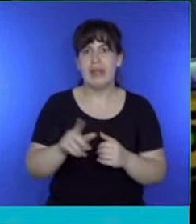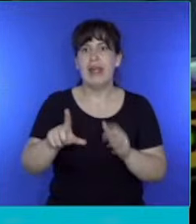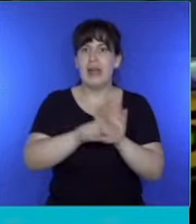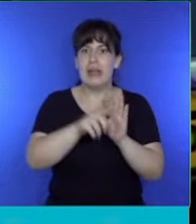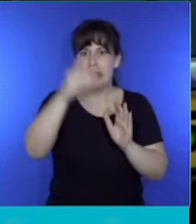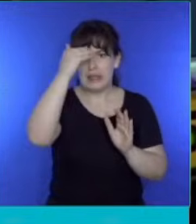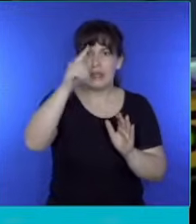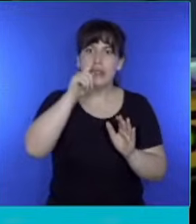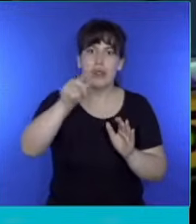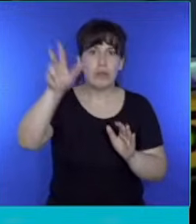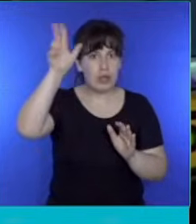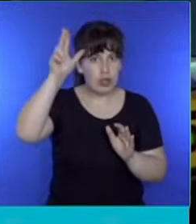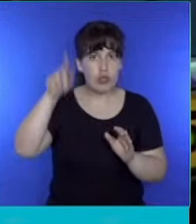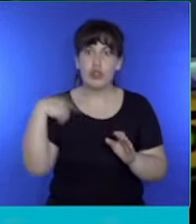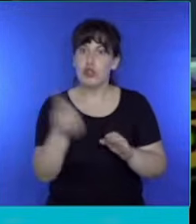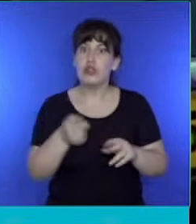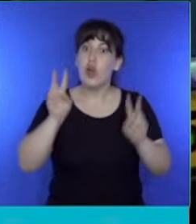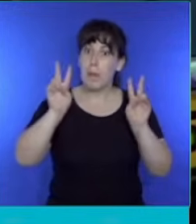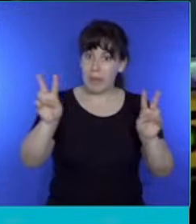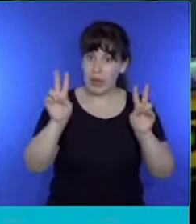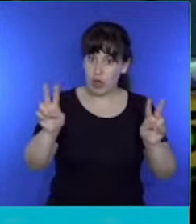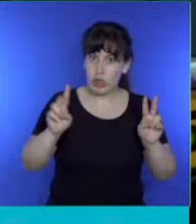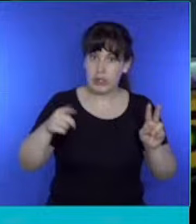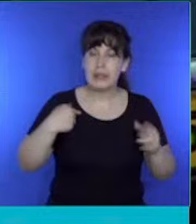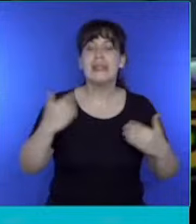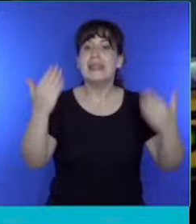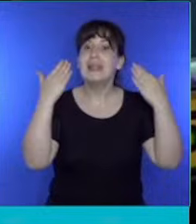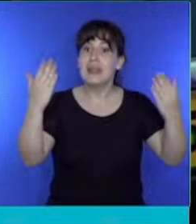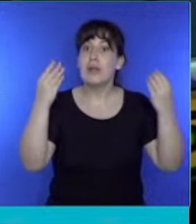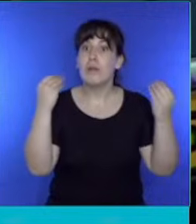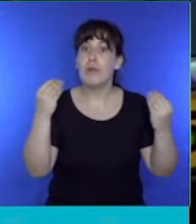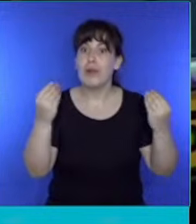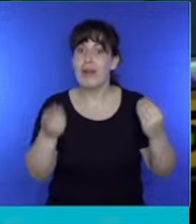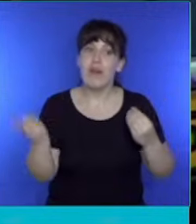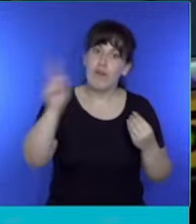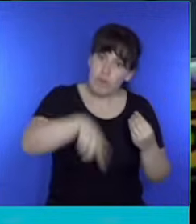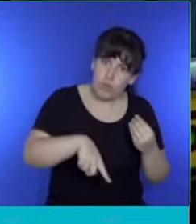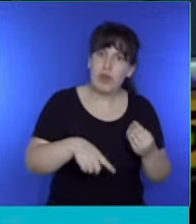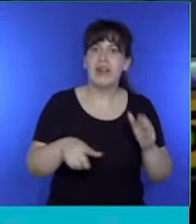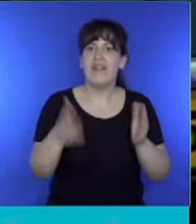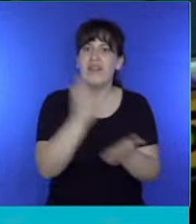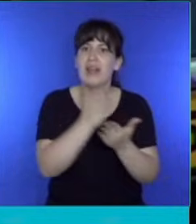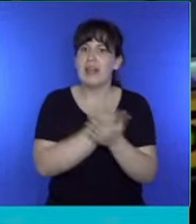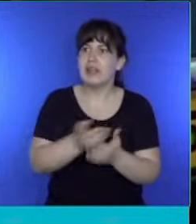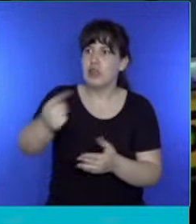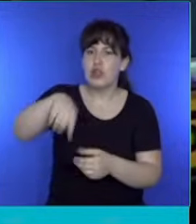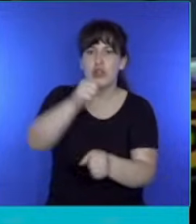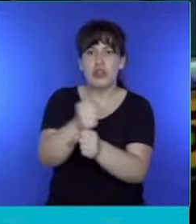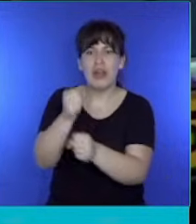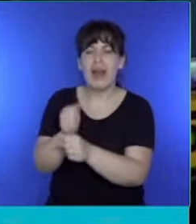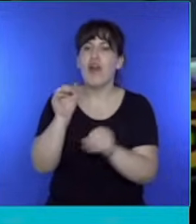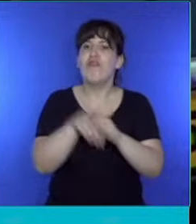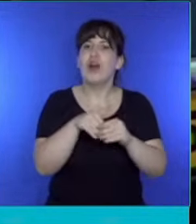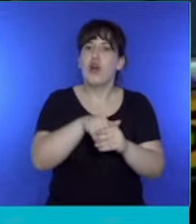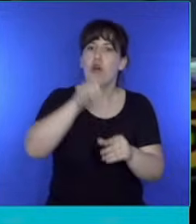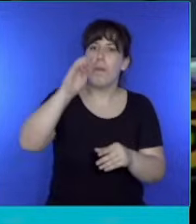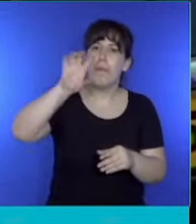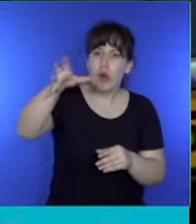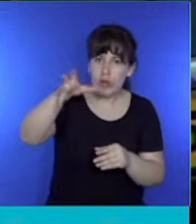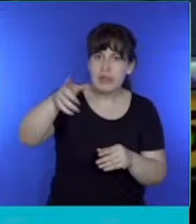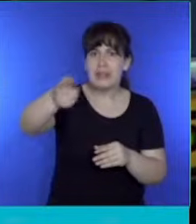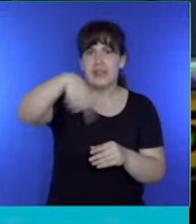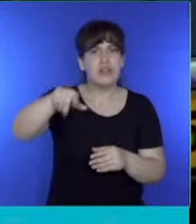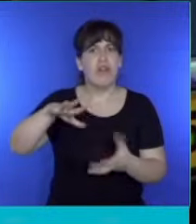15.008. Los peronistas festejamos porque se le reivindican los derechos a los trabajadores del Banco Provincia, que